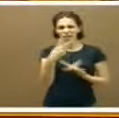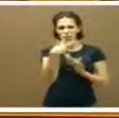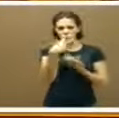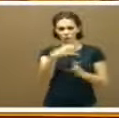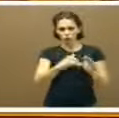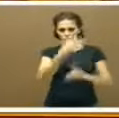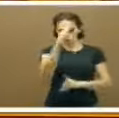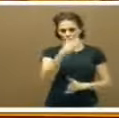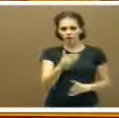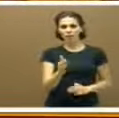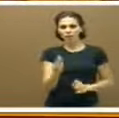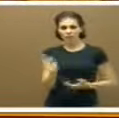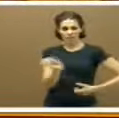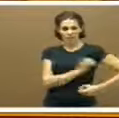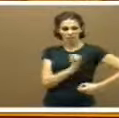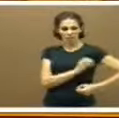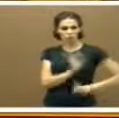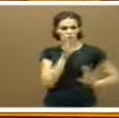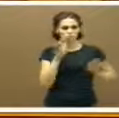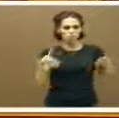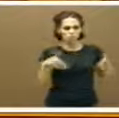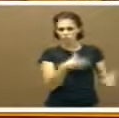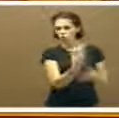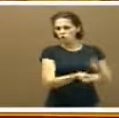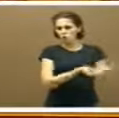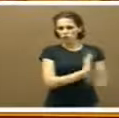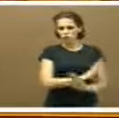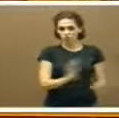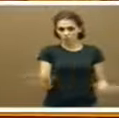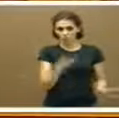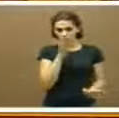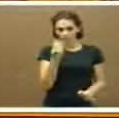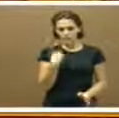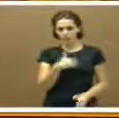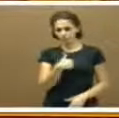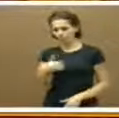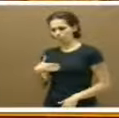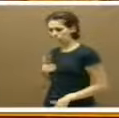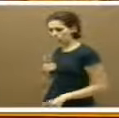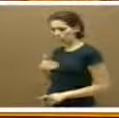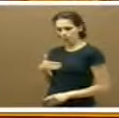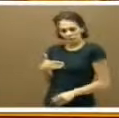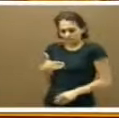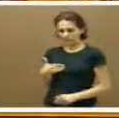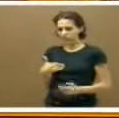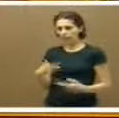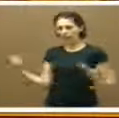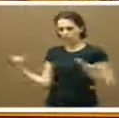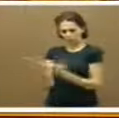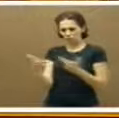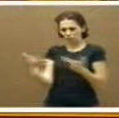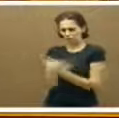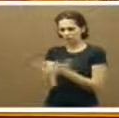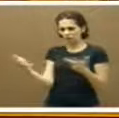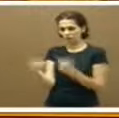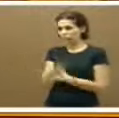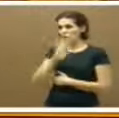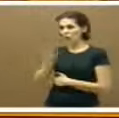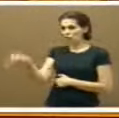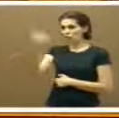trabajado nada los ingresos, señor consejero, y eso les ha obligado a hacer todavía más recortes, que es lo que les gusta a ustedes.